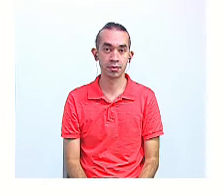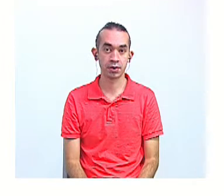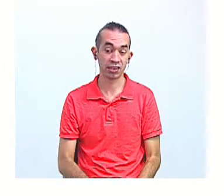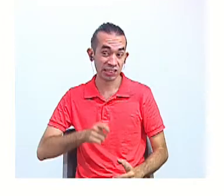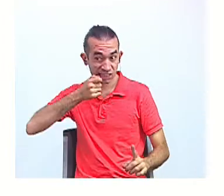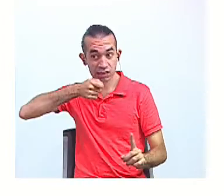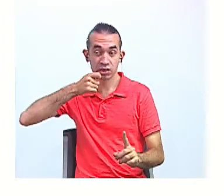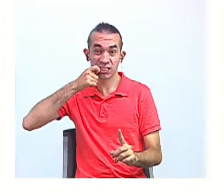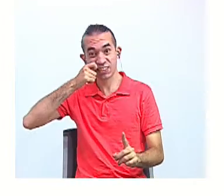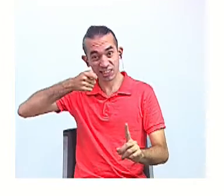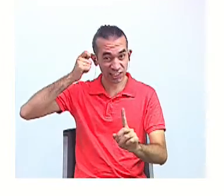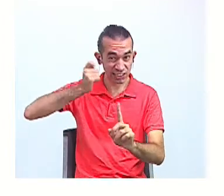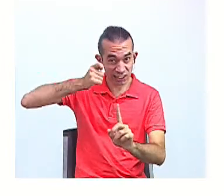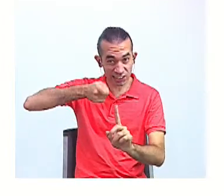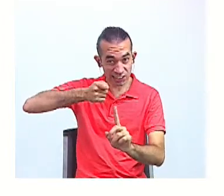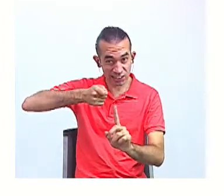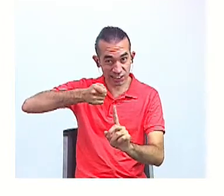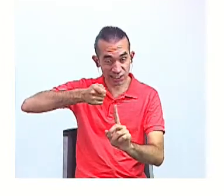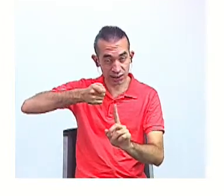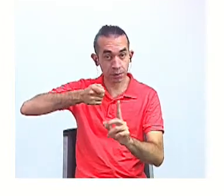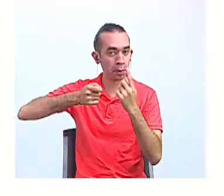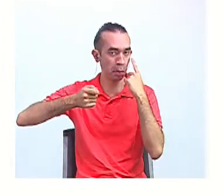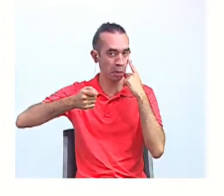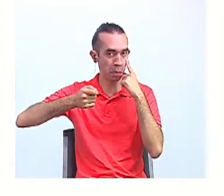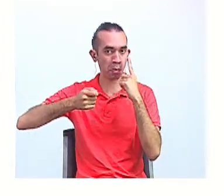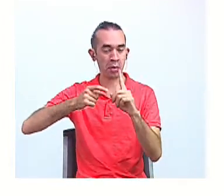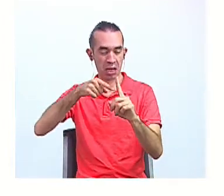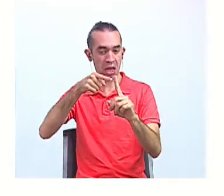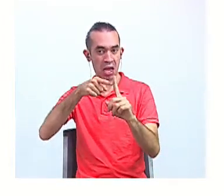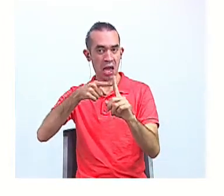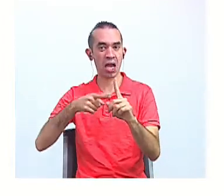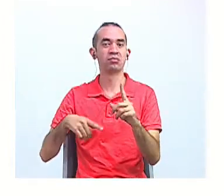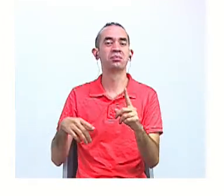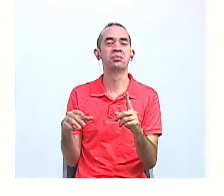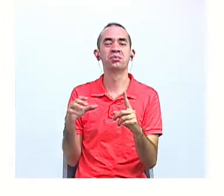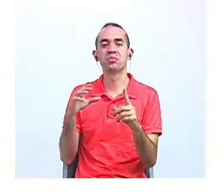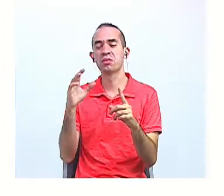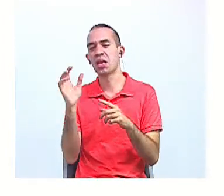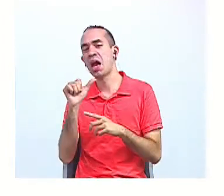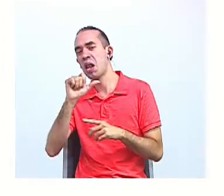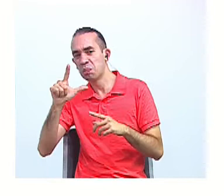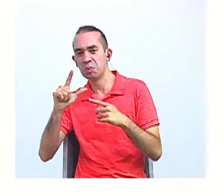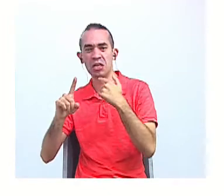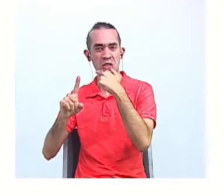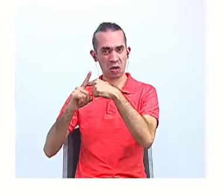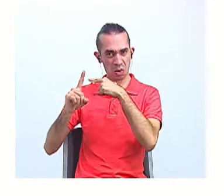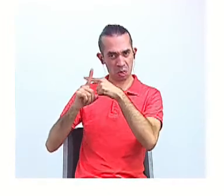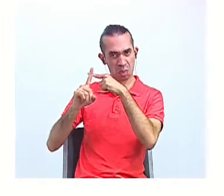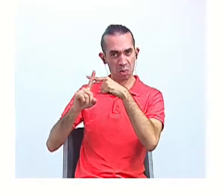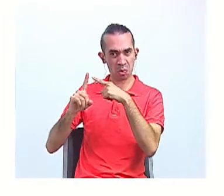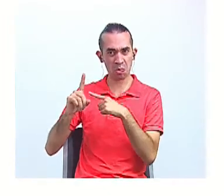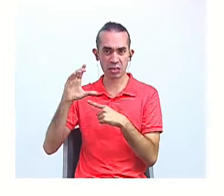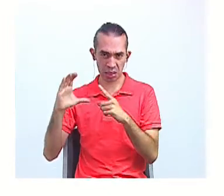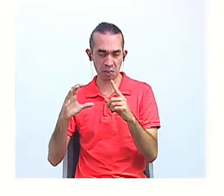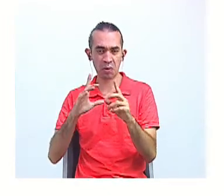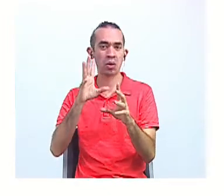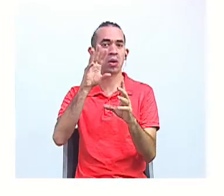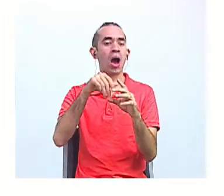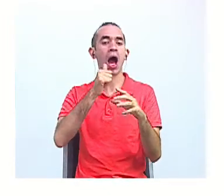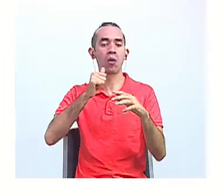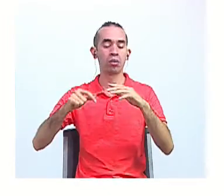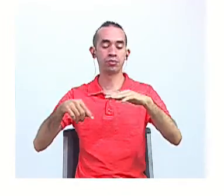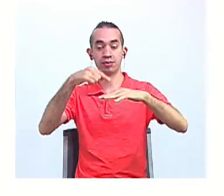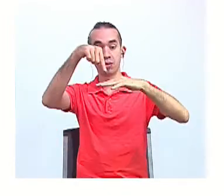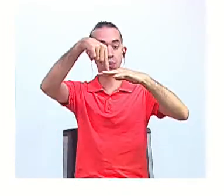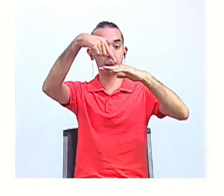acero se hunde en el agua, mientras que los barcos de acero flotan? ¿Conocen ustedes la respuesta?